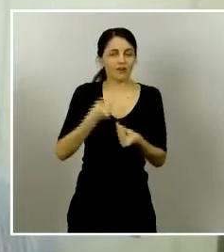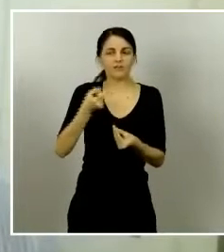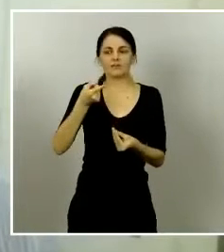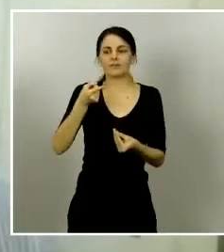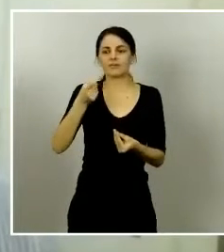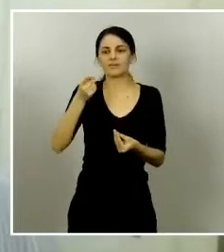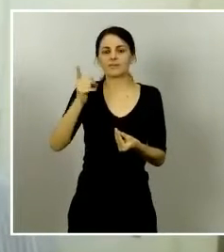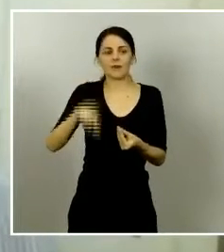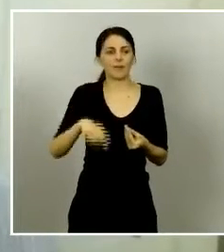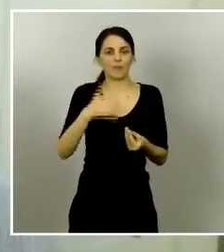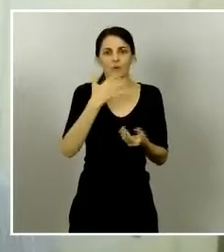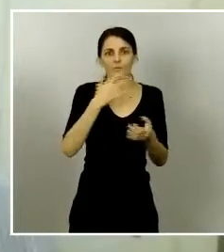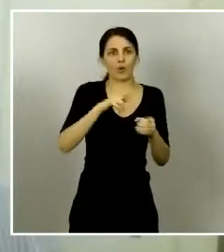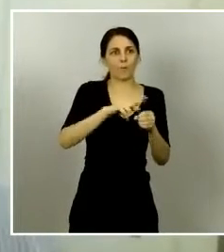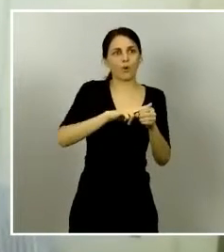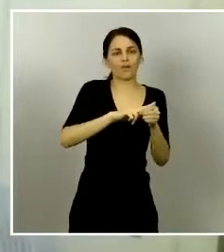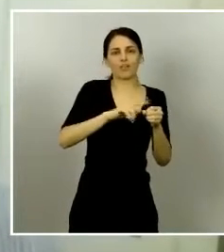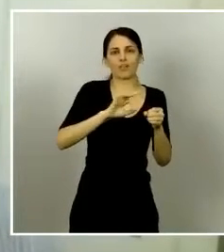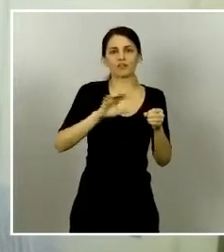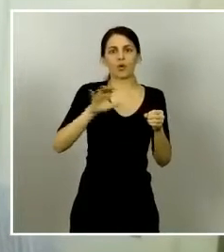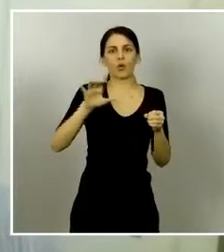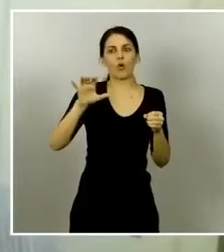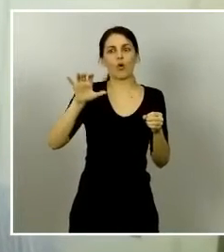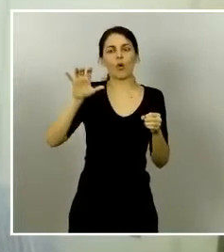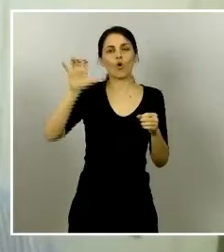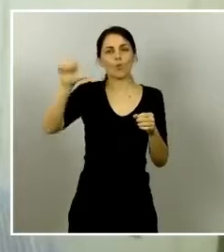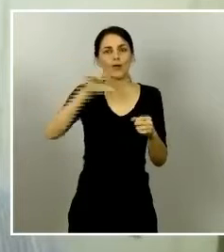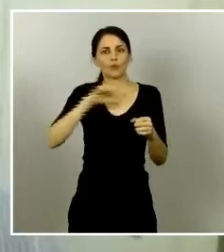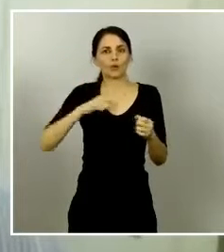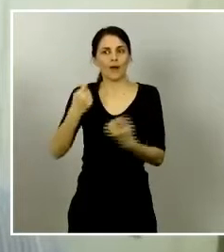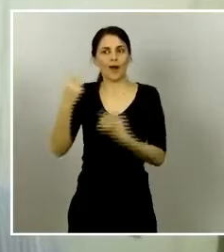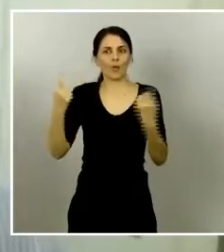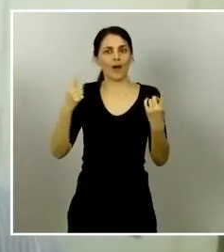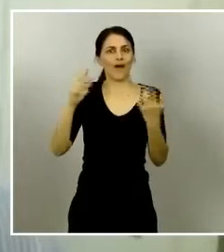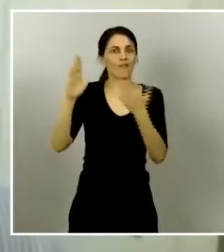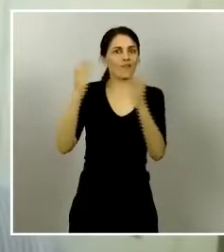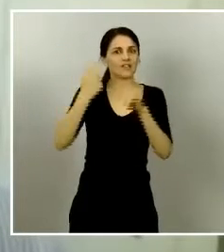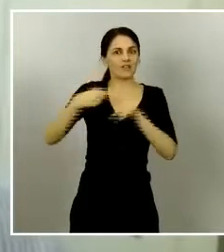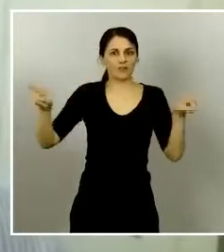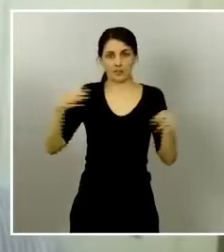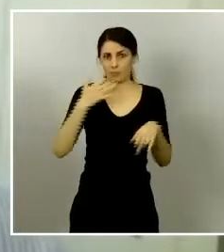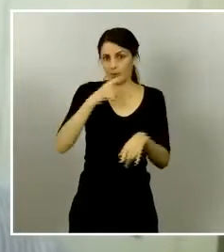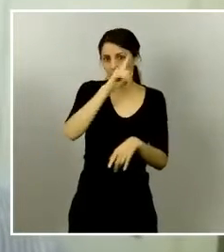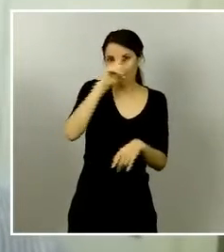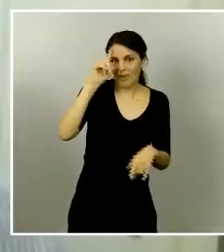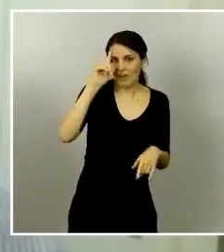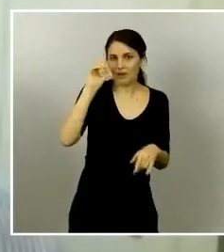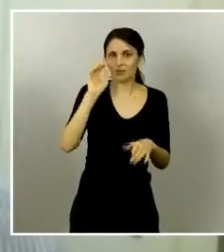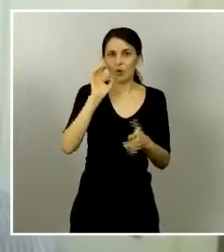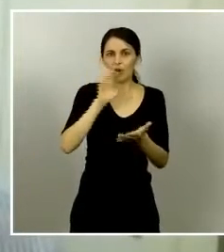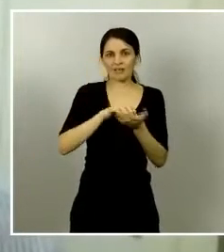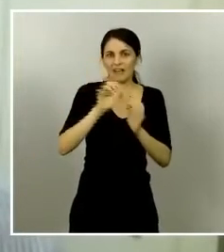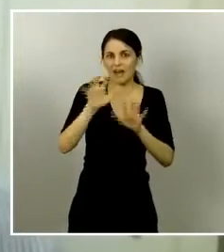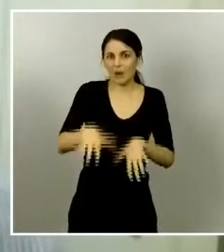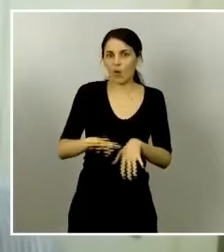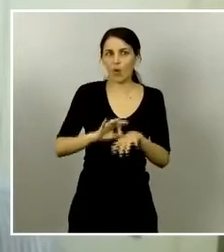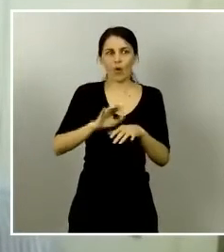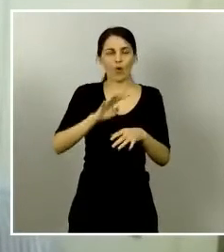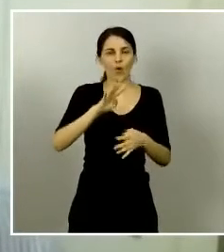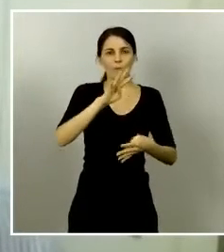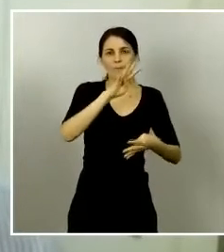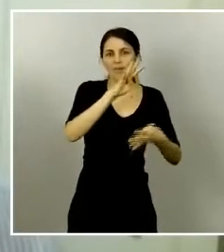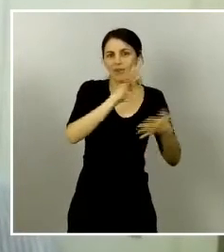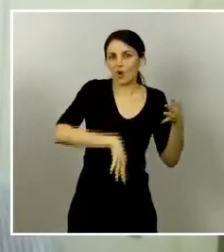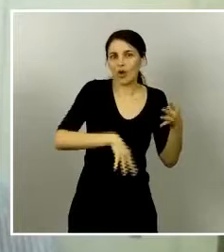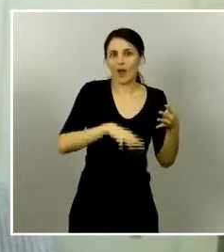esa posibilidad también se abre o se aplica a provincias y comunidades que están retrasadas respecto a la desescalada, como es el